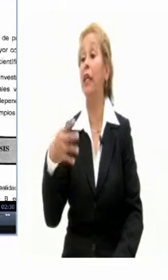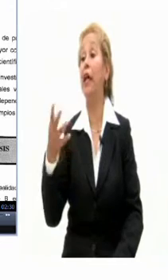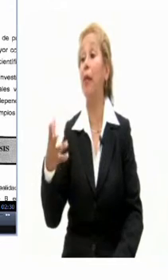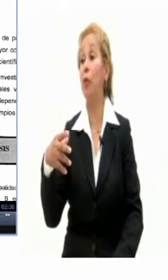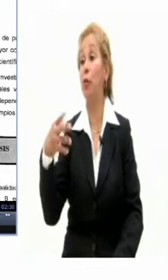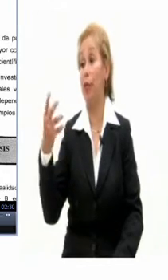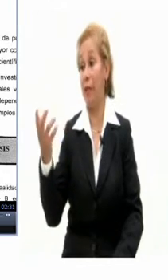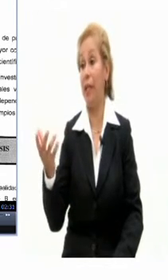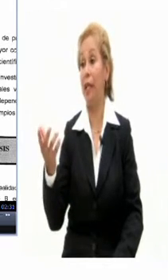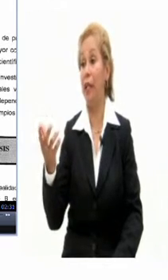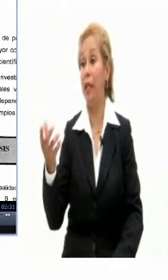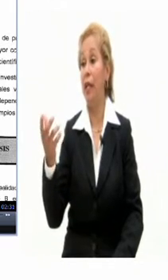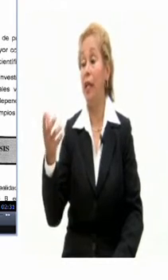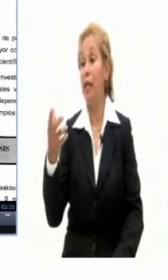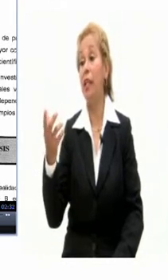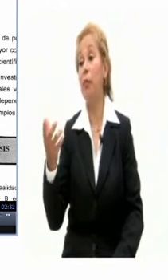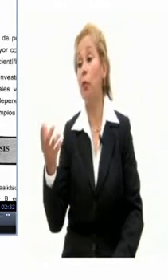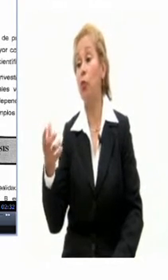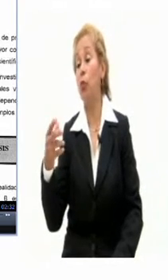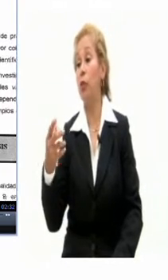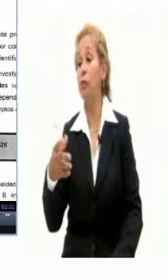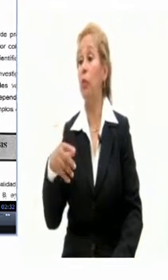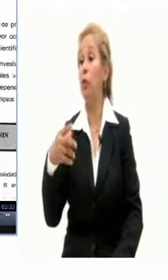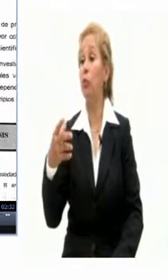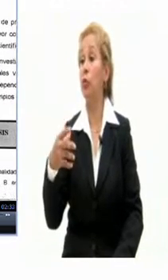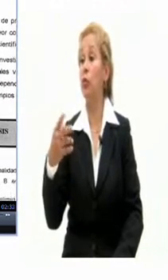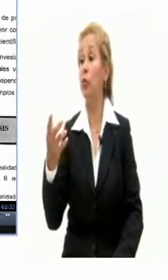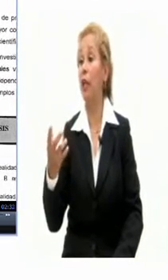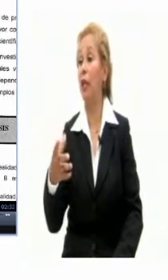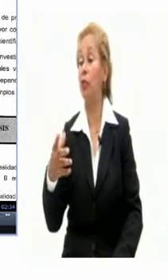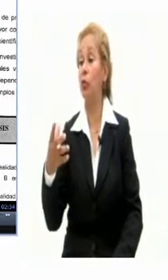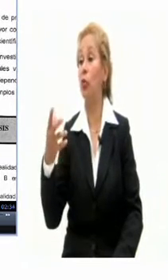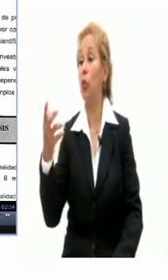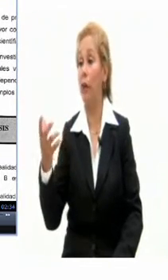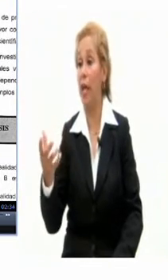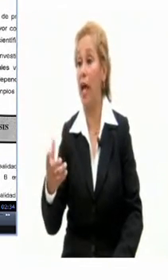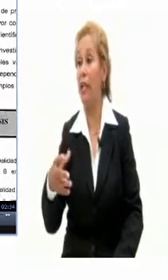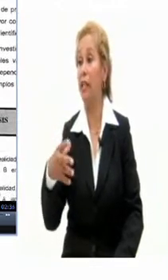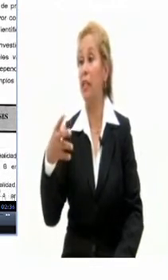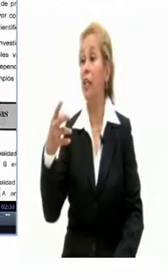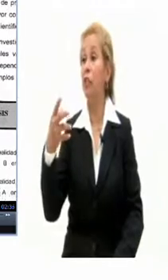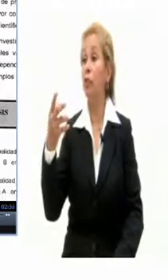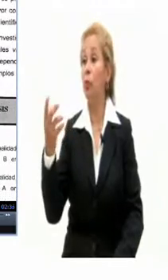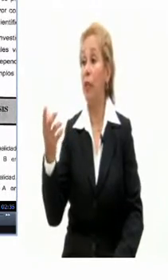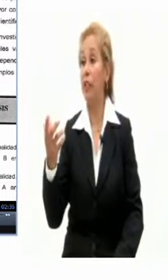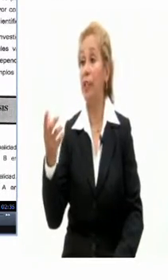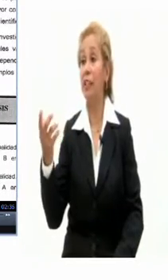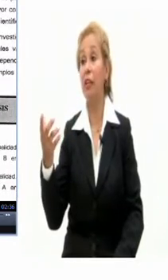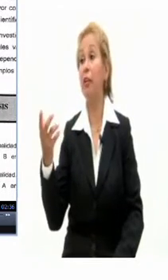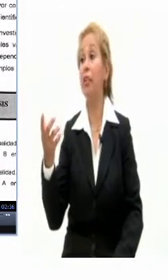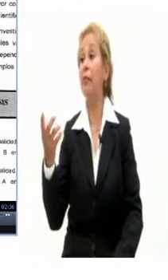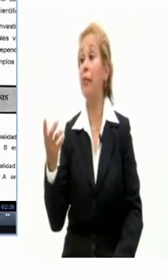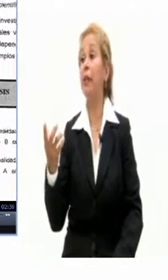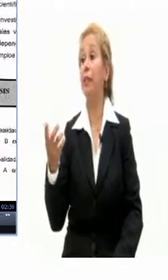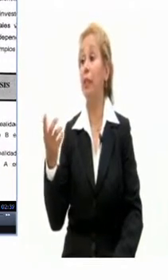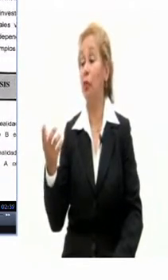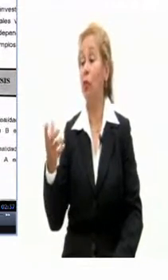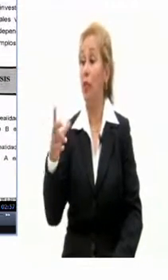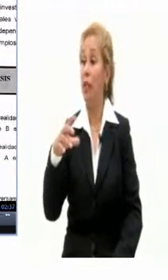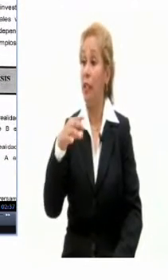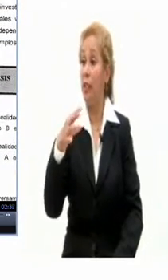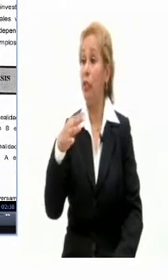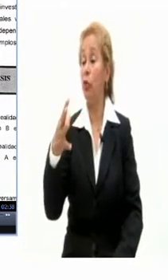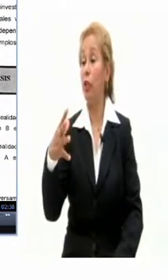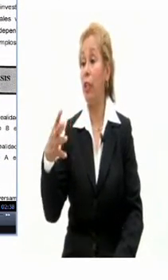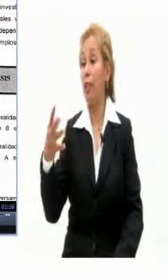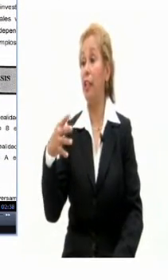mundo está en cambio permanente. Y de pronto, pues, podemos encontrarnos con novedades, sorpresas, que efectivamente,